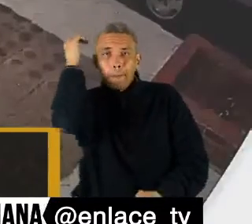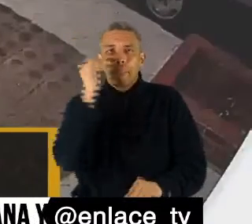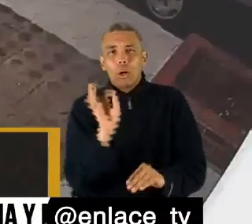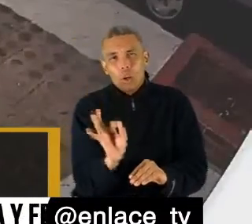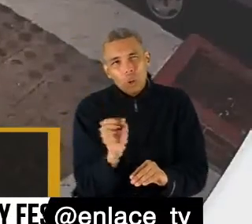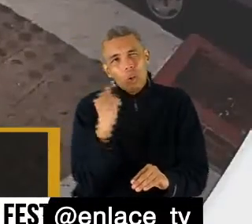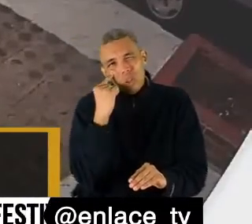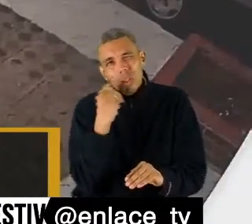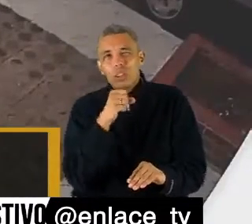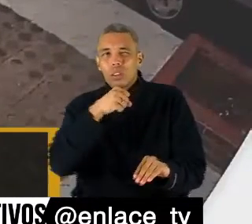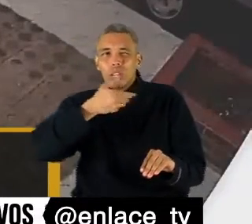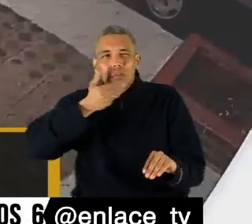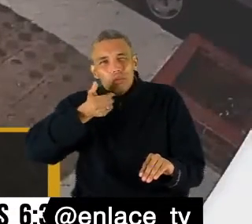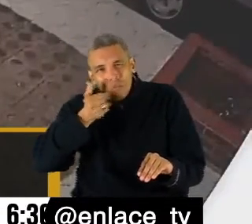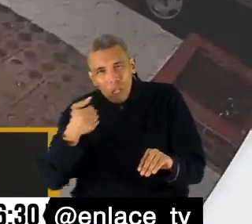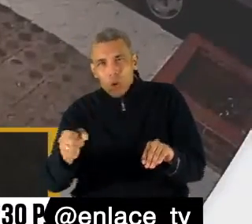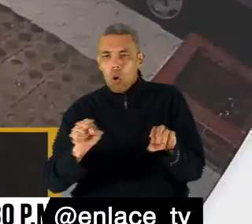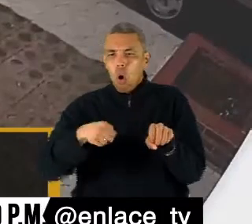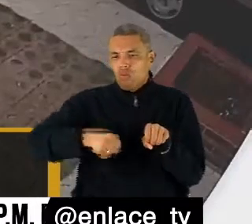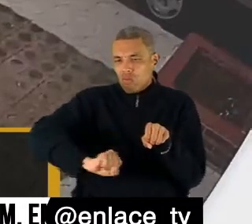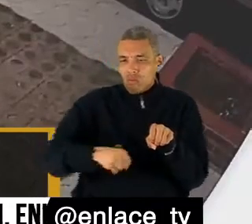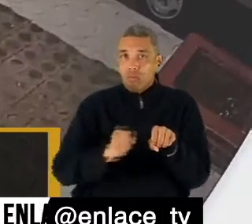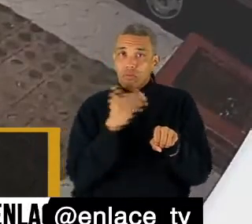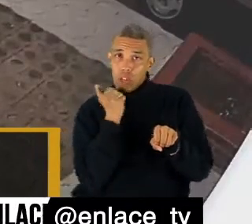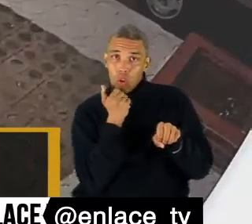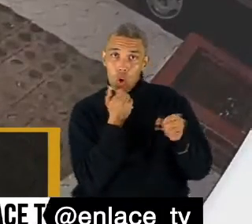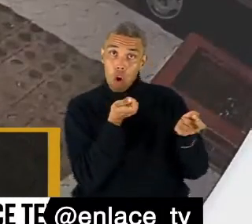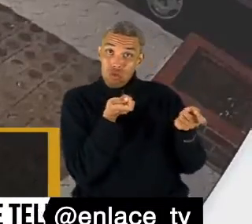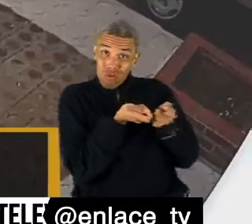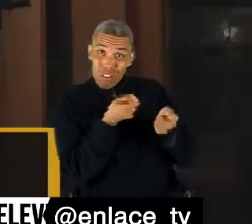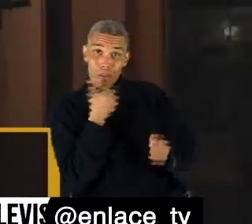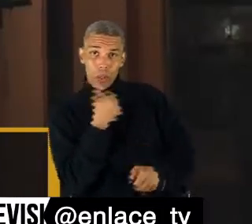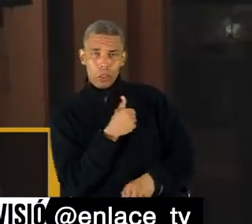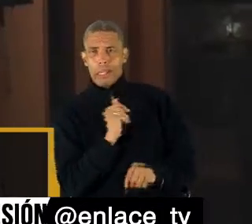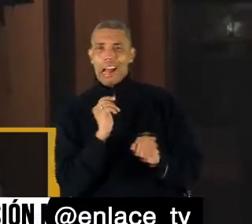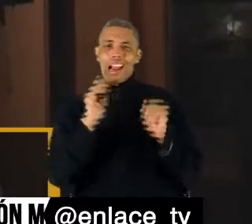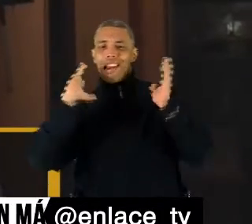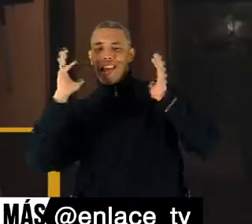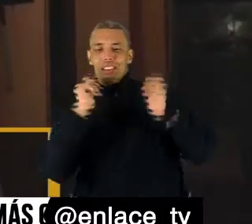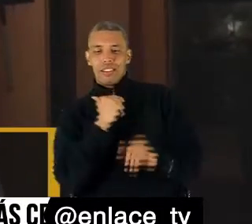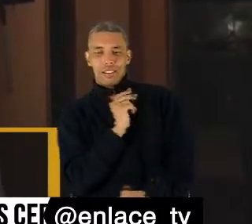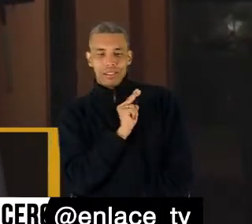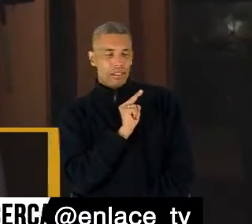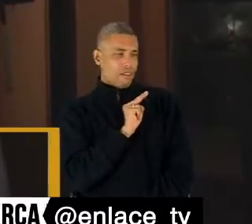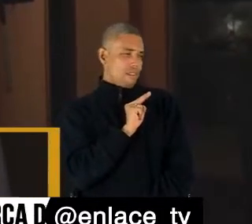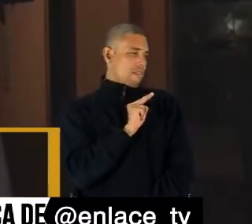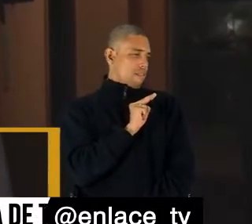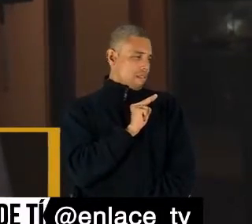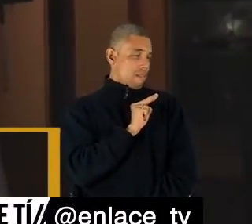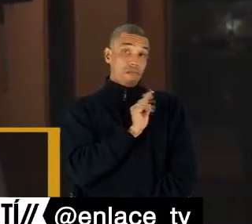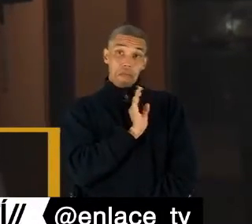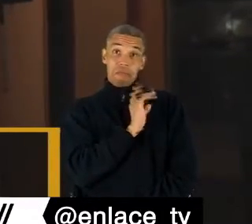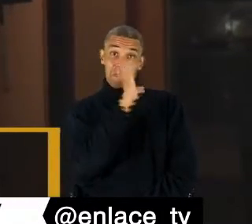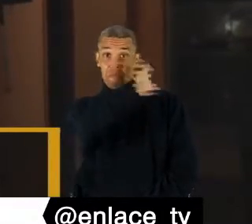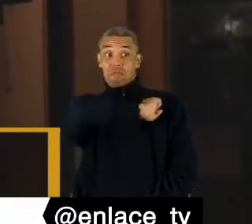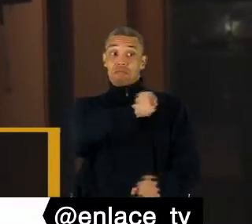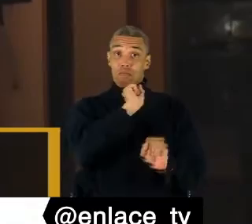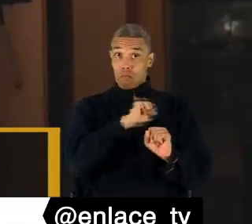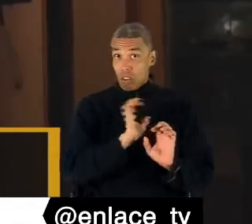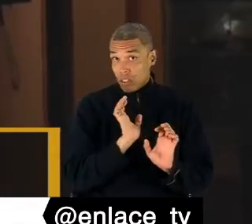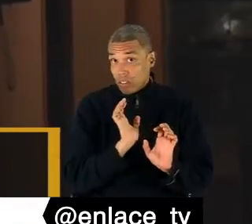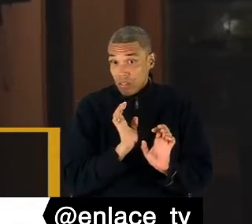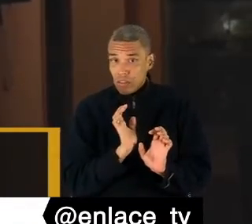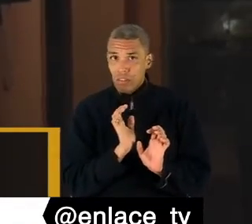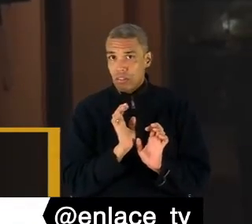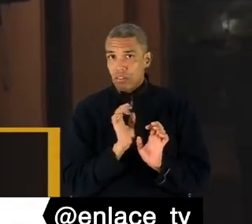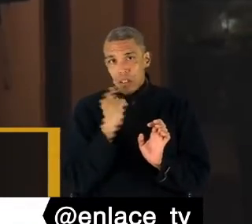vehículos con seguro y en lugares visibles. Pues sí, alguna u otra forma, sí, porque nos confiamos. Dimos papaya, queda papaya porque es confiado.